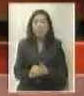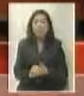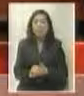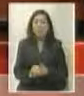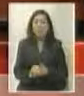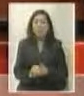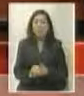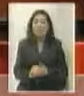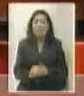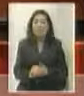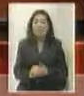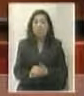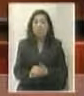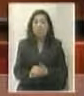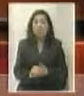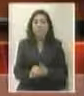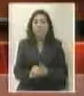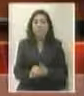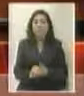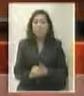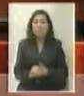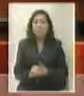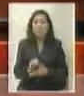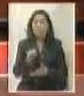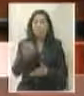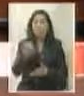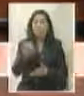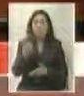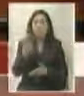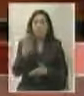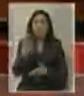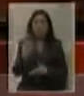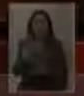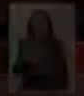se cierra y se cita para el día de mañana a las 4:30.